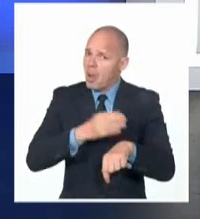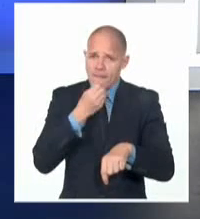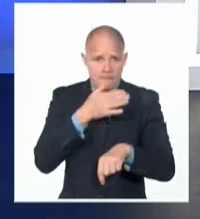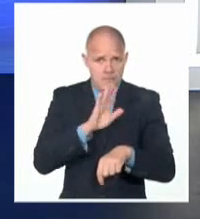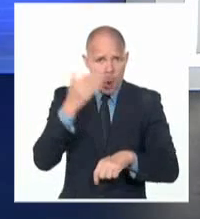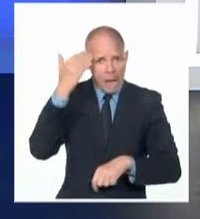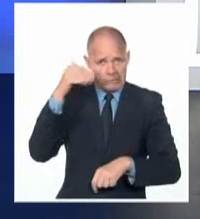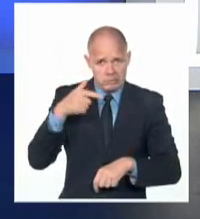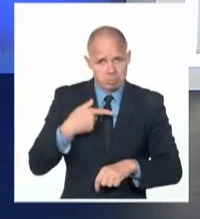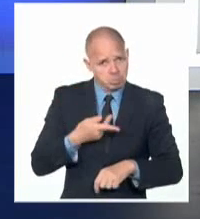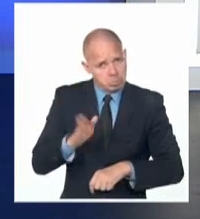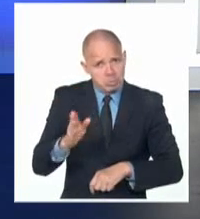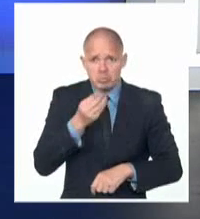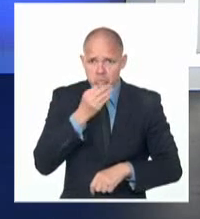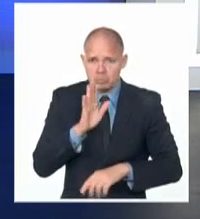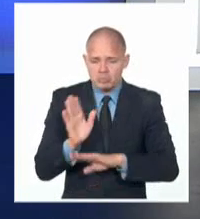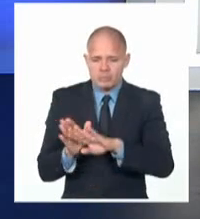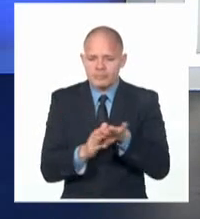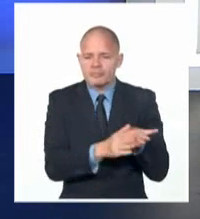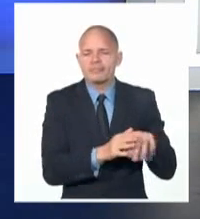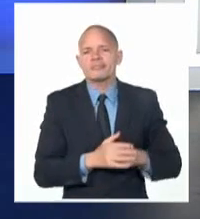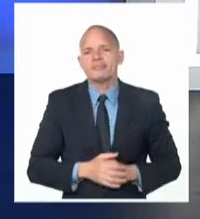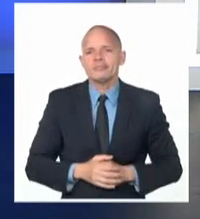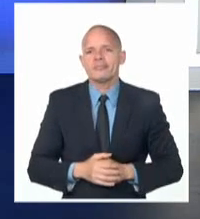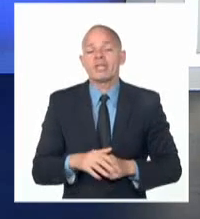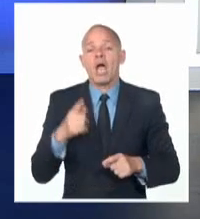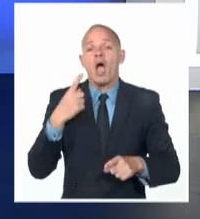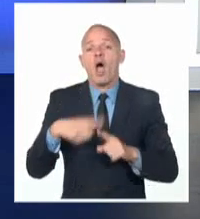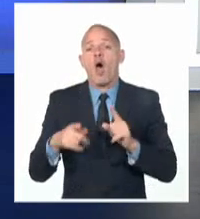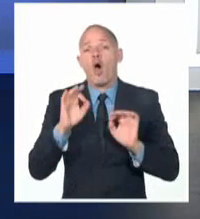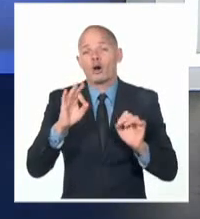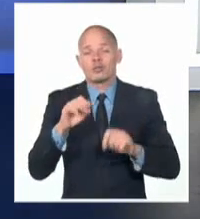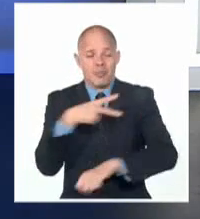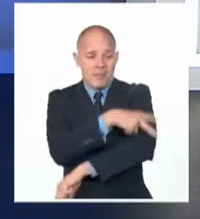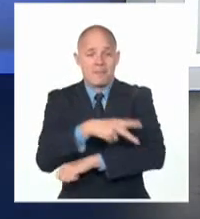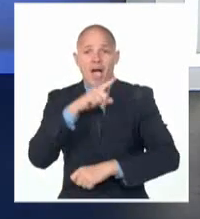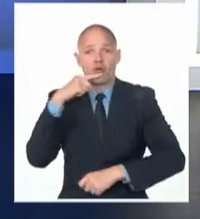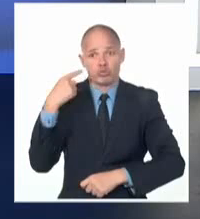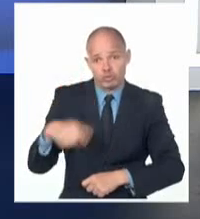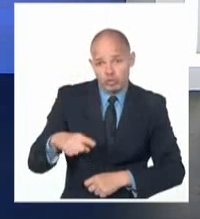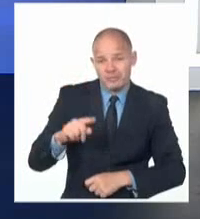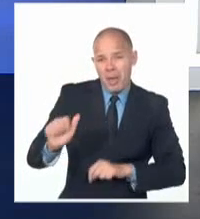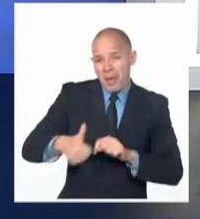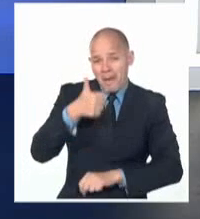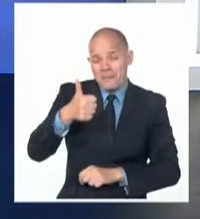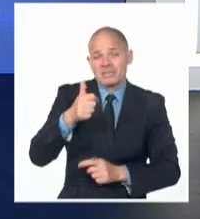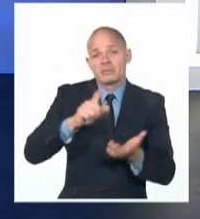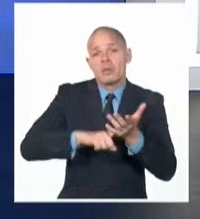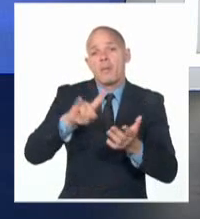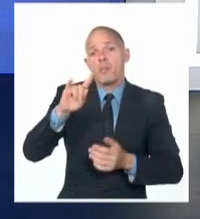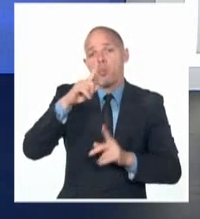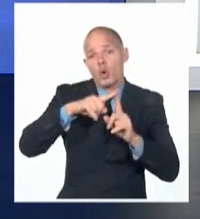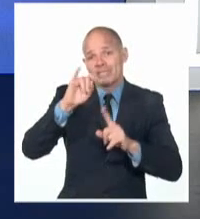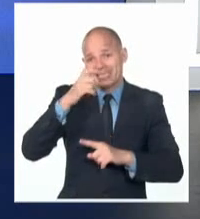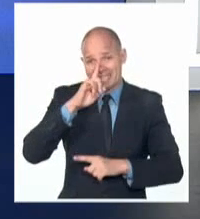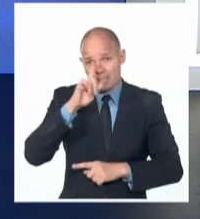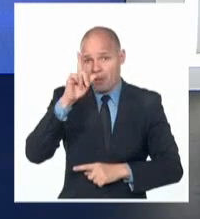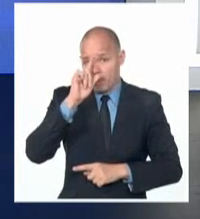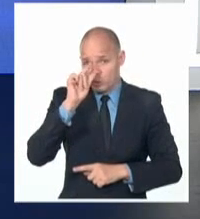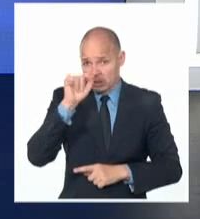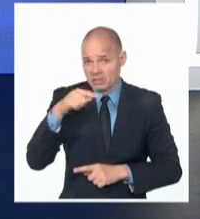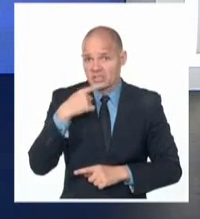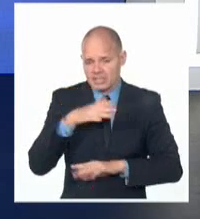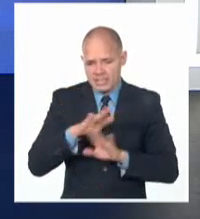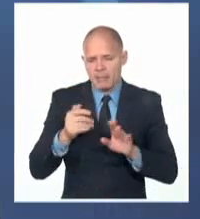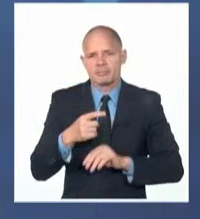oval. Mientras, el presidente de Rusia, Vladimir Putin, dio por comenzada la contraofensiva que Ucrania llevaba meses prometiendo.